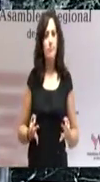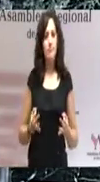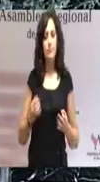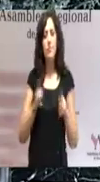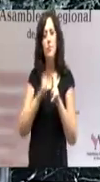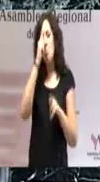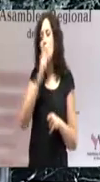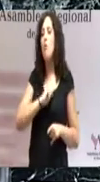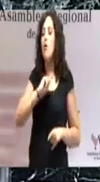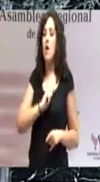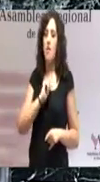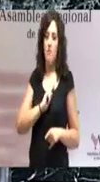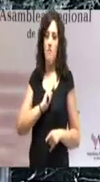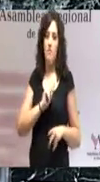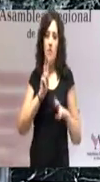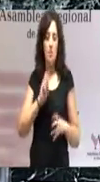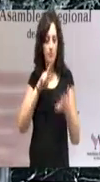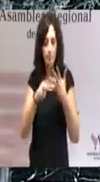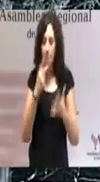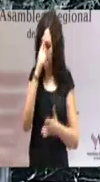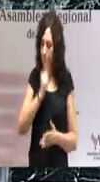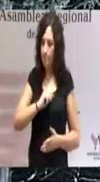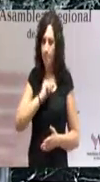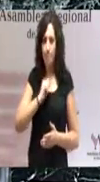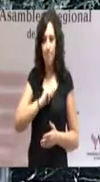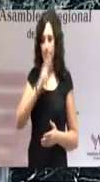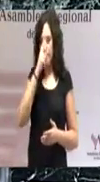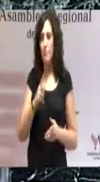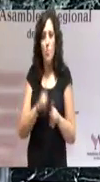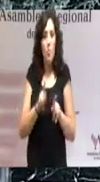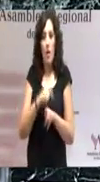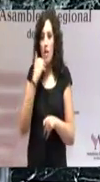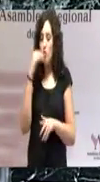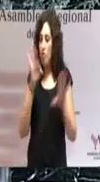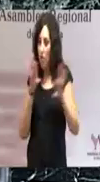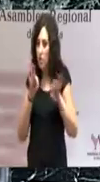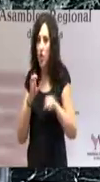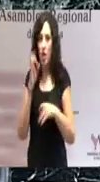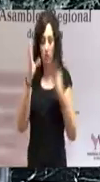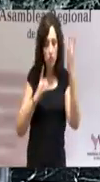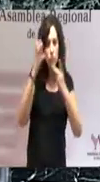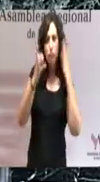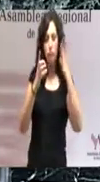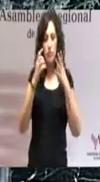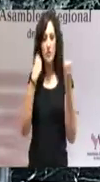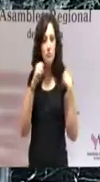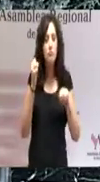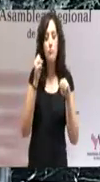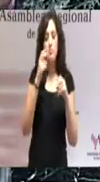moral, que creo que debe presidir cualquiera de nuestras decisiones y de nuestras actuaciones.